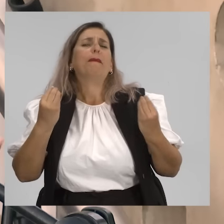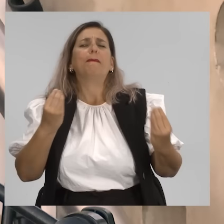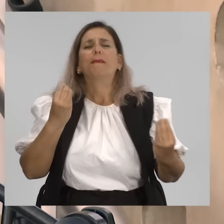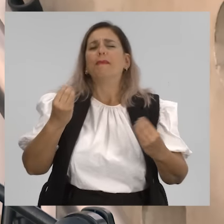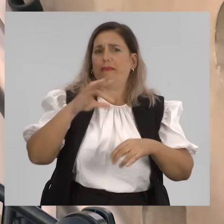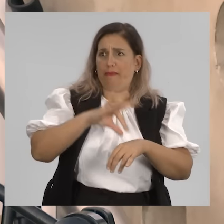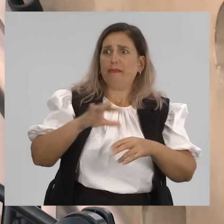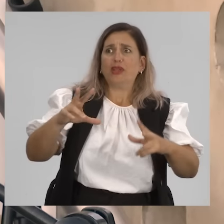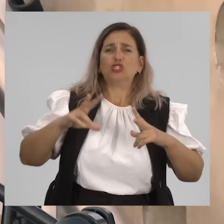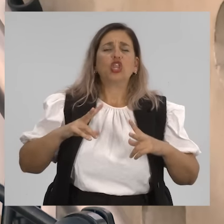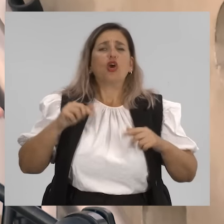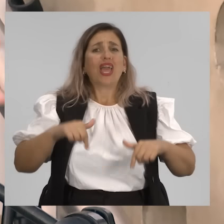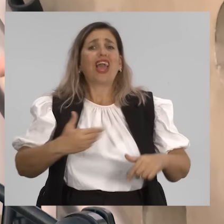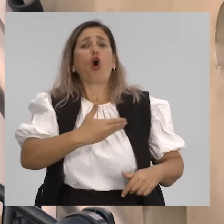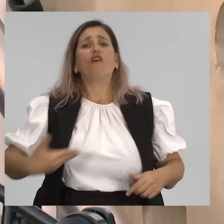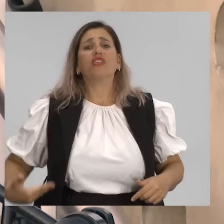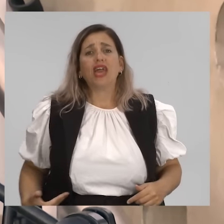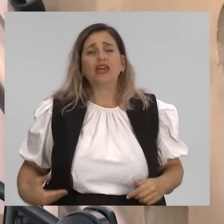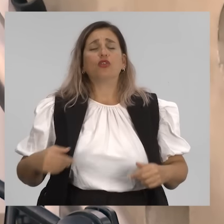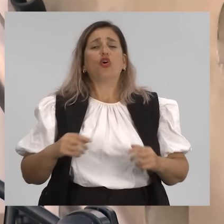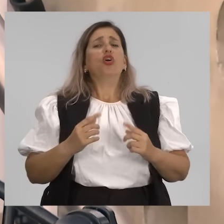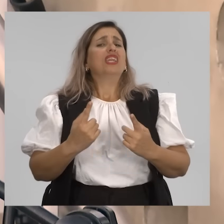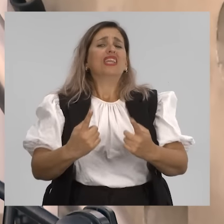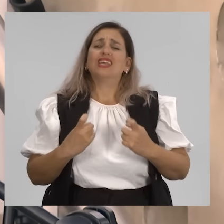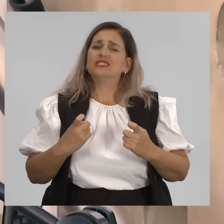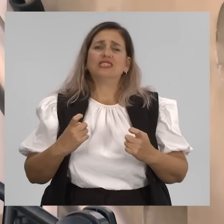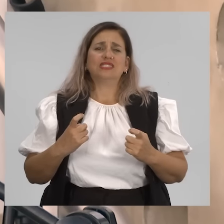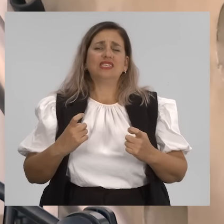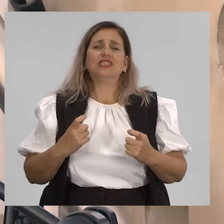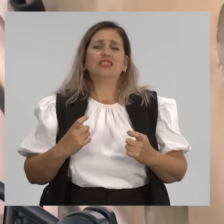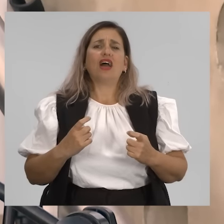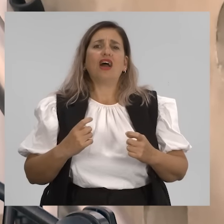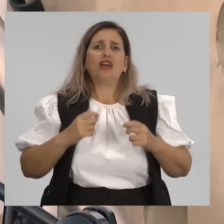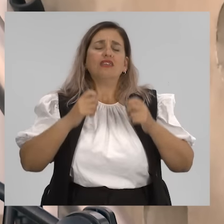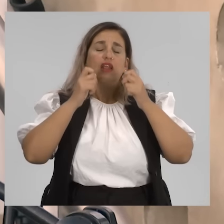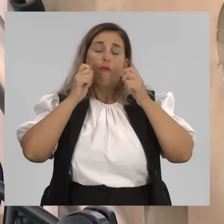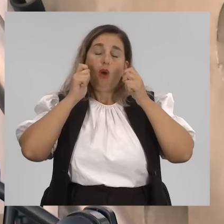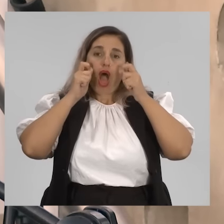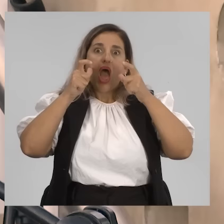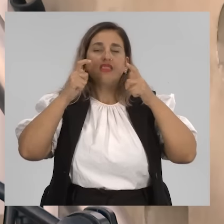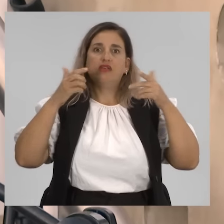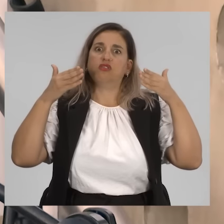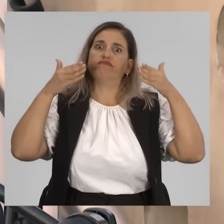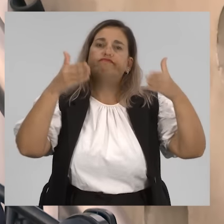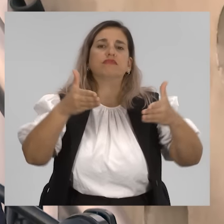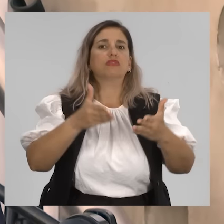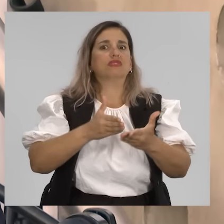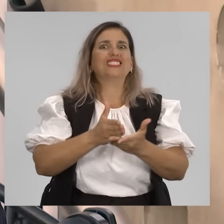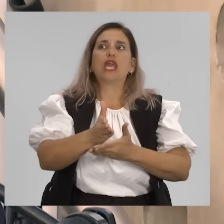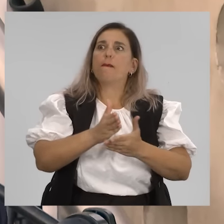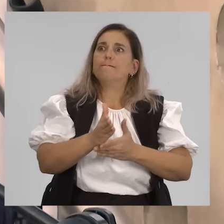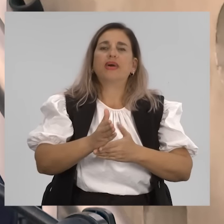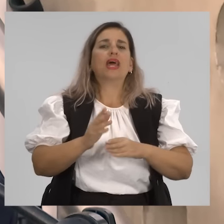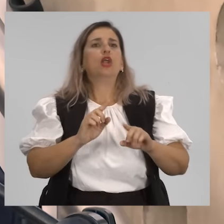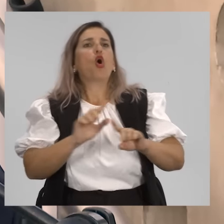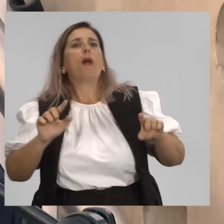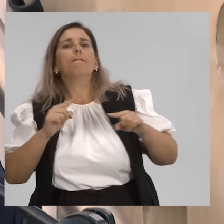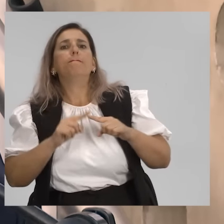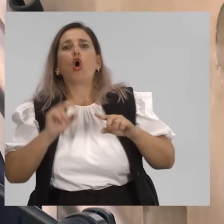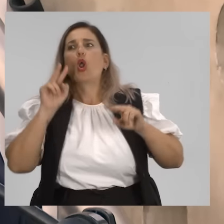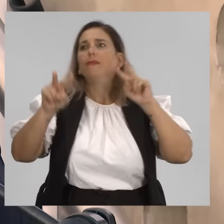de decir? Que el gobernante tiene que tener los ojos, los oídos.